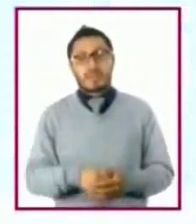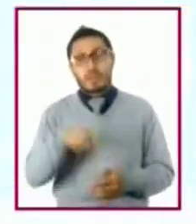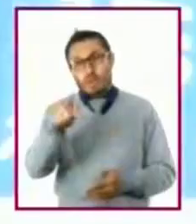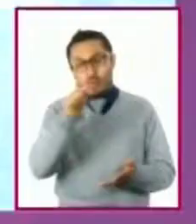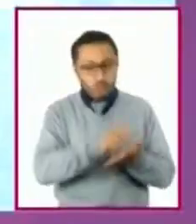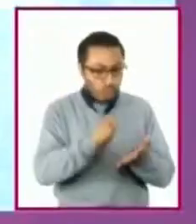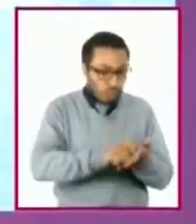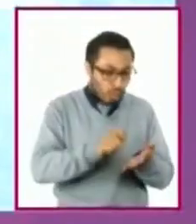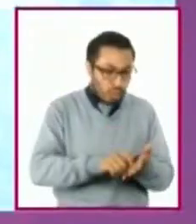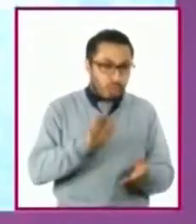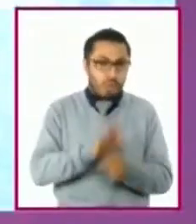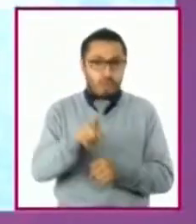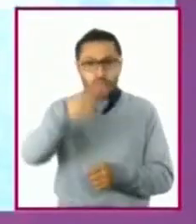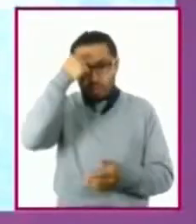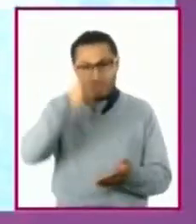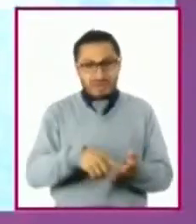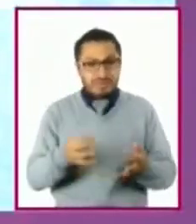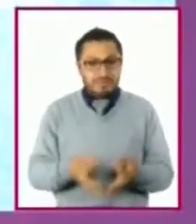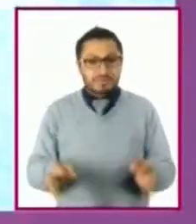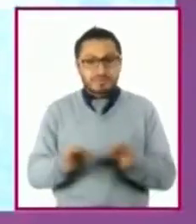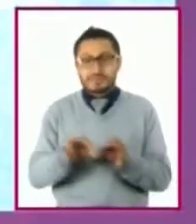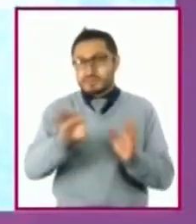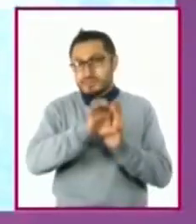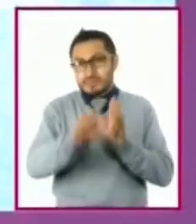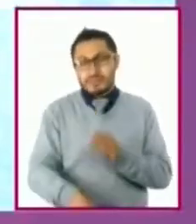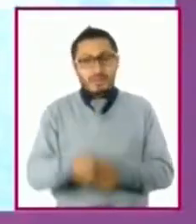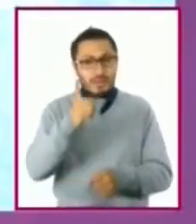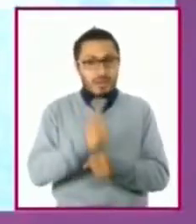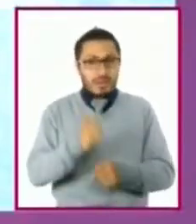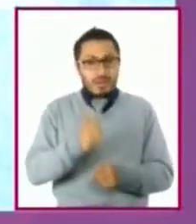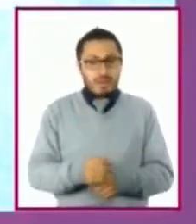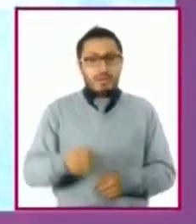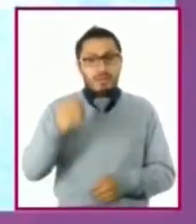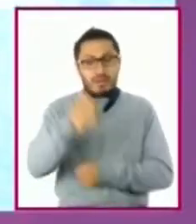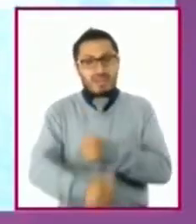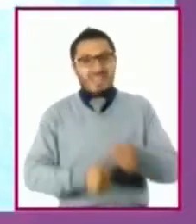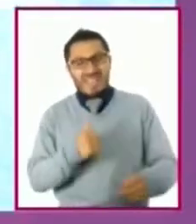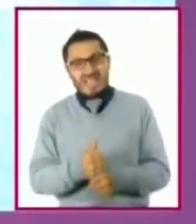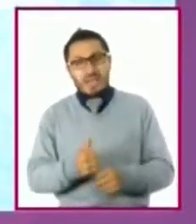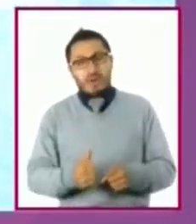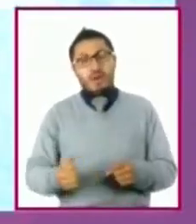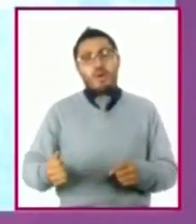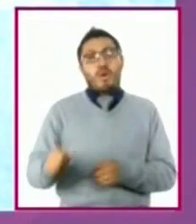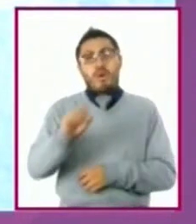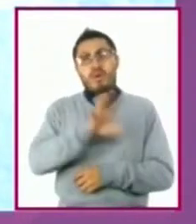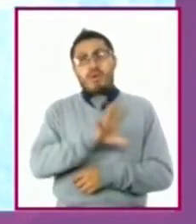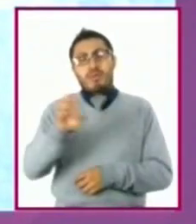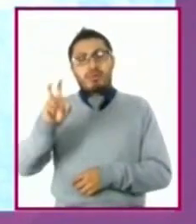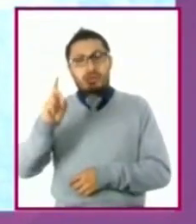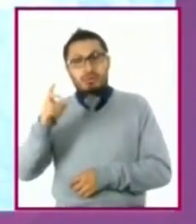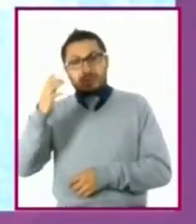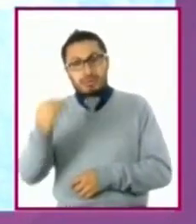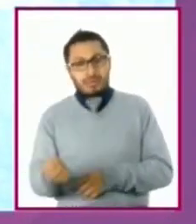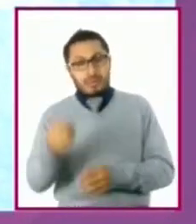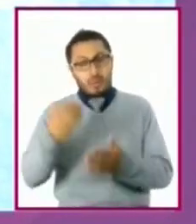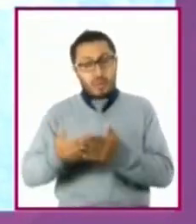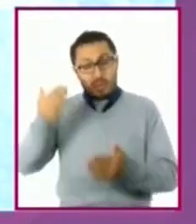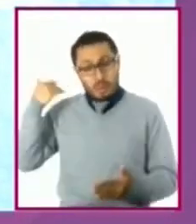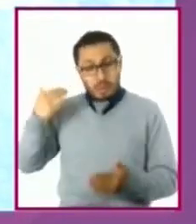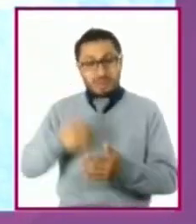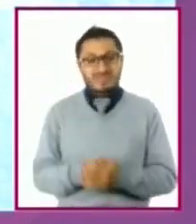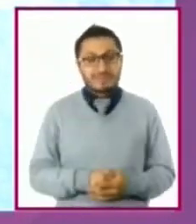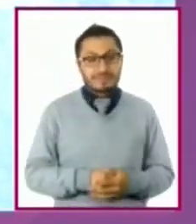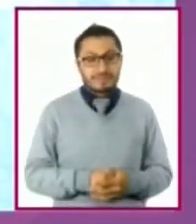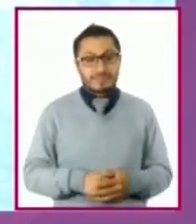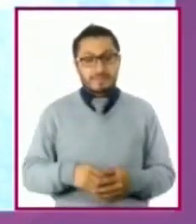importante. Un primer antecedente data del año 539 antes de nuestra era, cuando el ejército de Ciro el